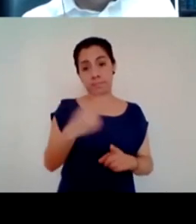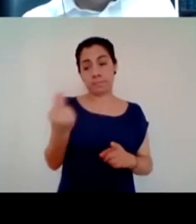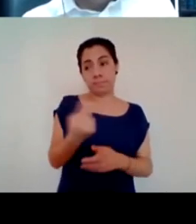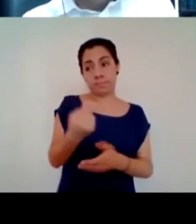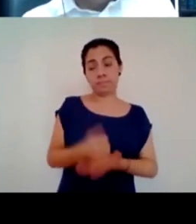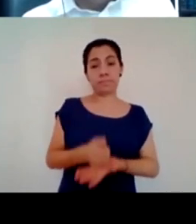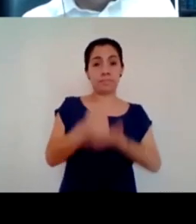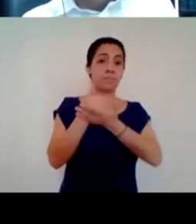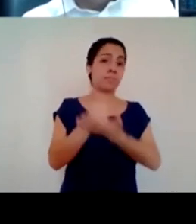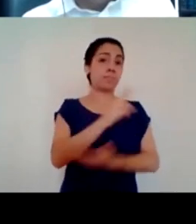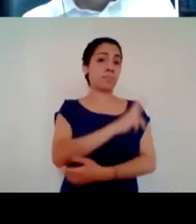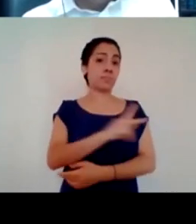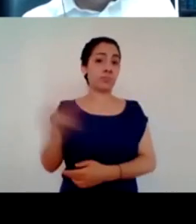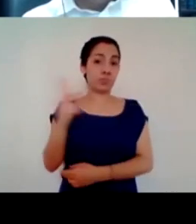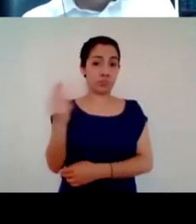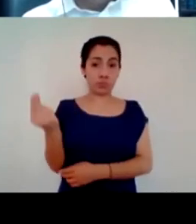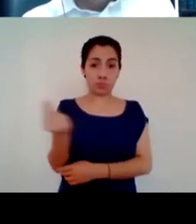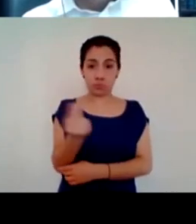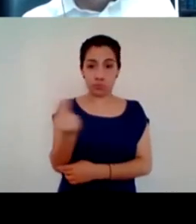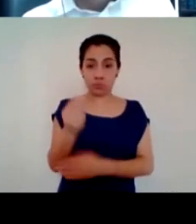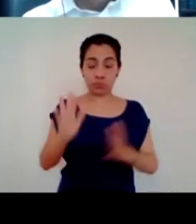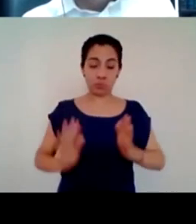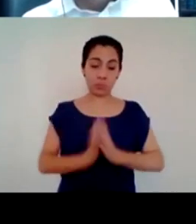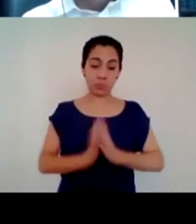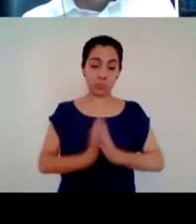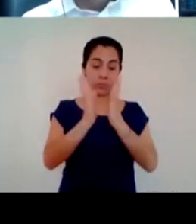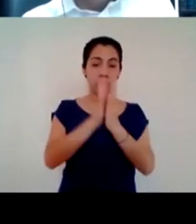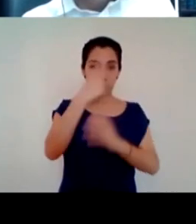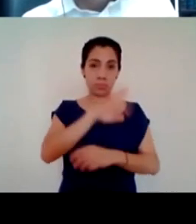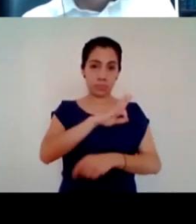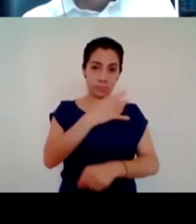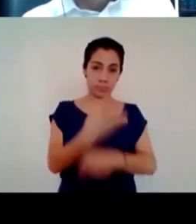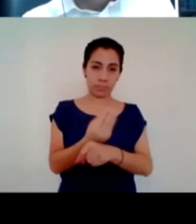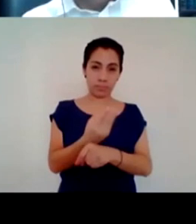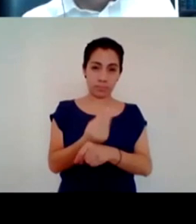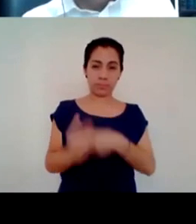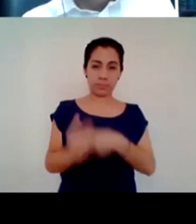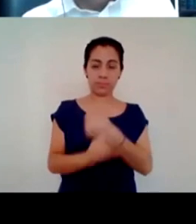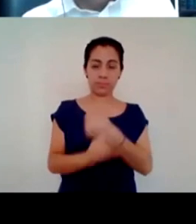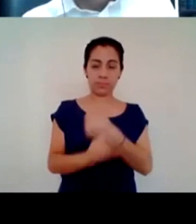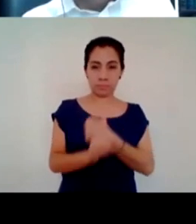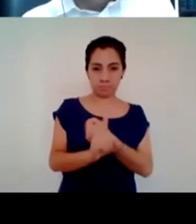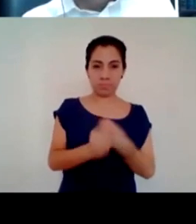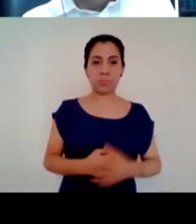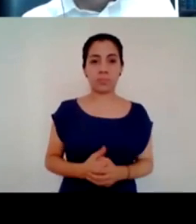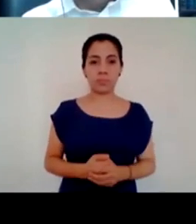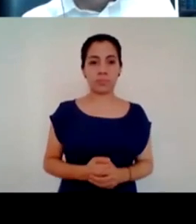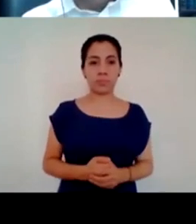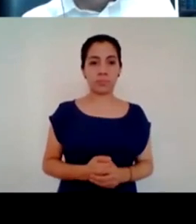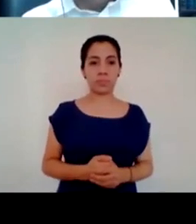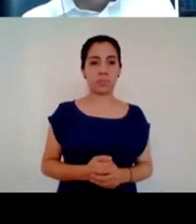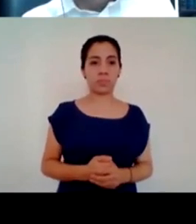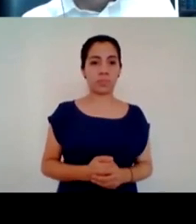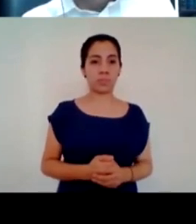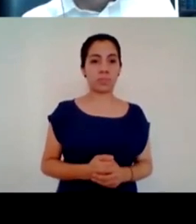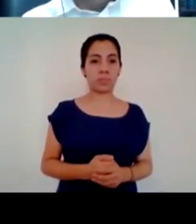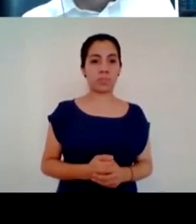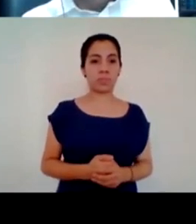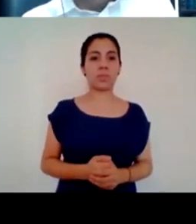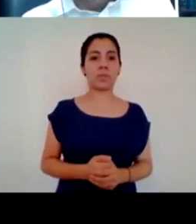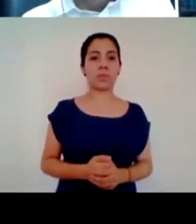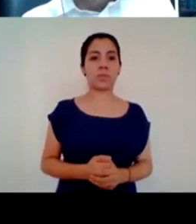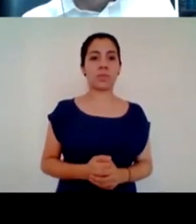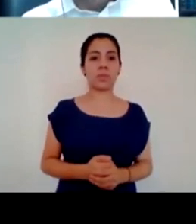parte todos de la solución o todas de la solución, o por omisión seríamos todas las personas que no hagamos caso del